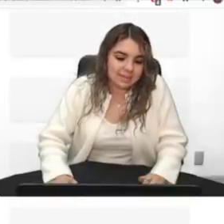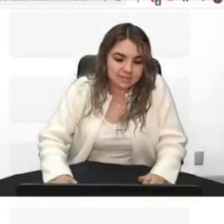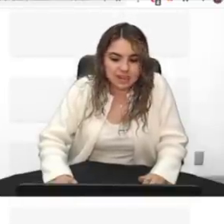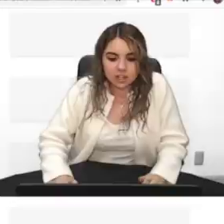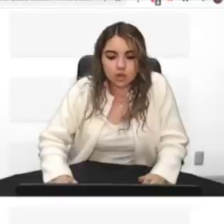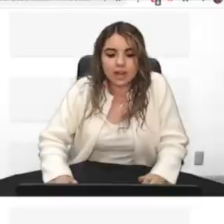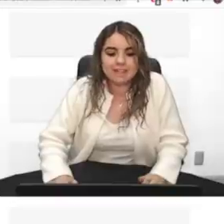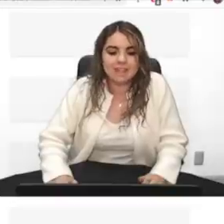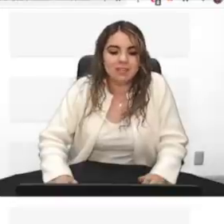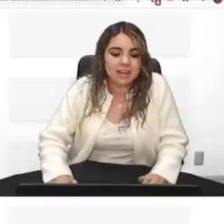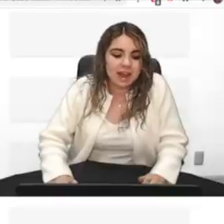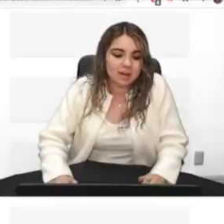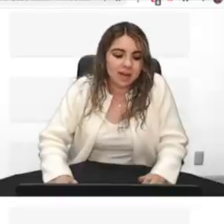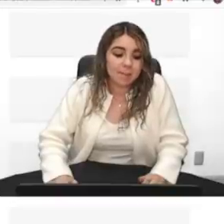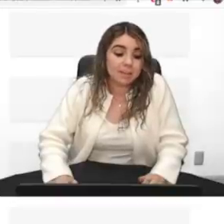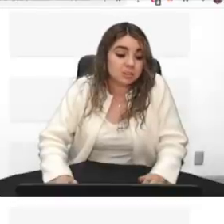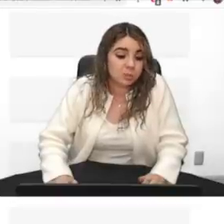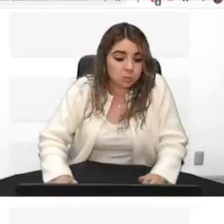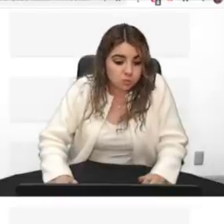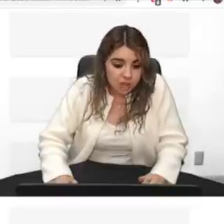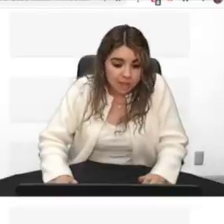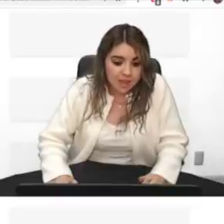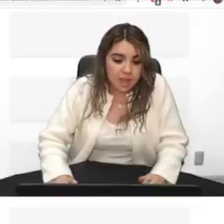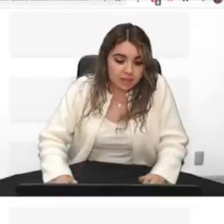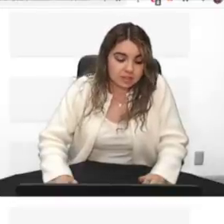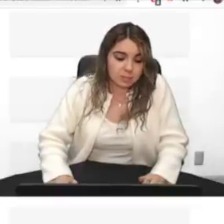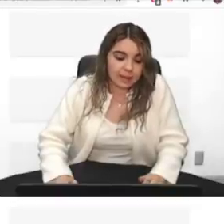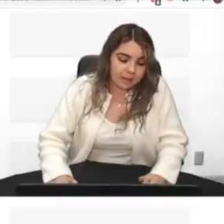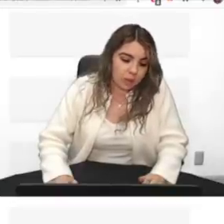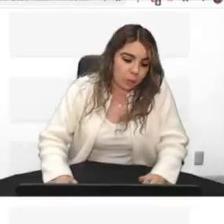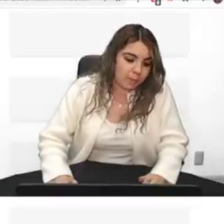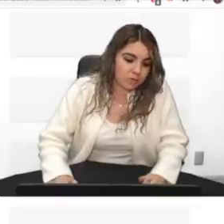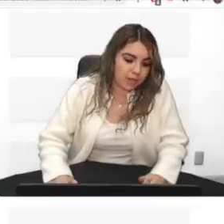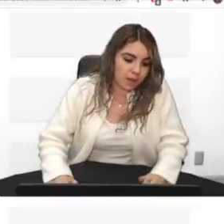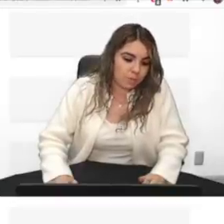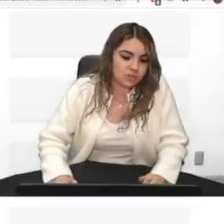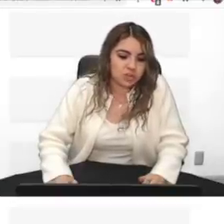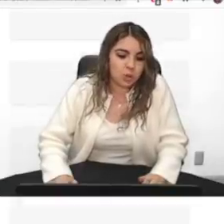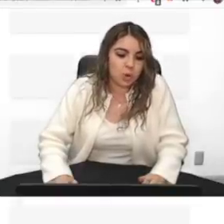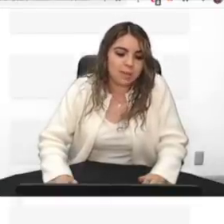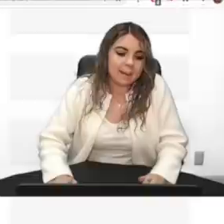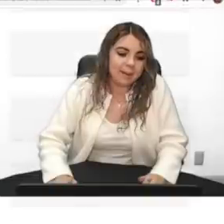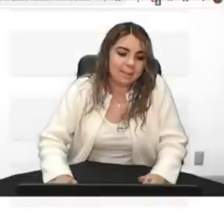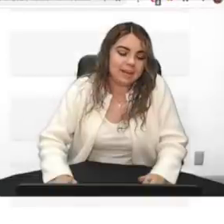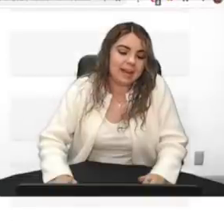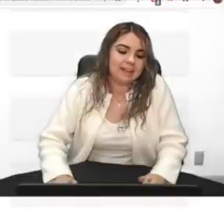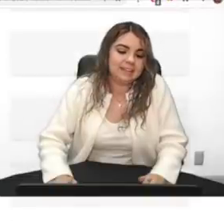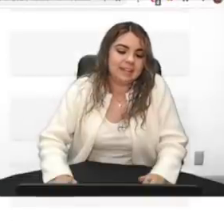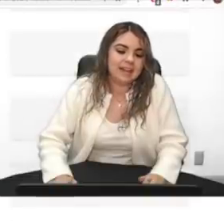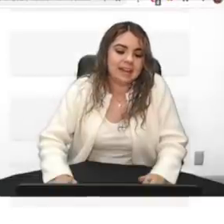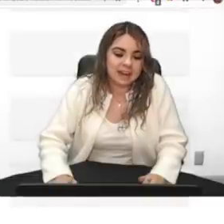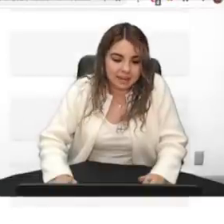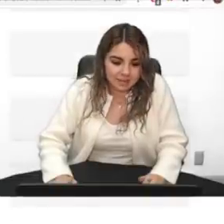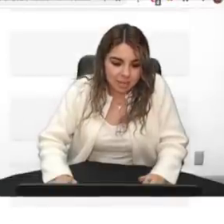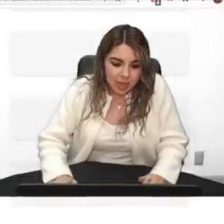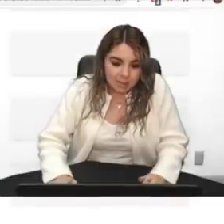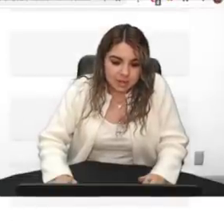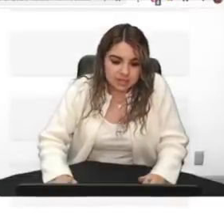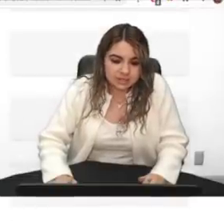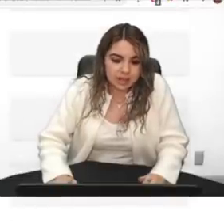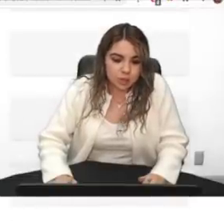y el Caribe es la región que tendría la baja más pronunciada. Se explica en el documento de la Comisión Económica para América Latina y el